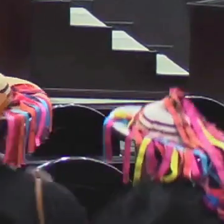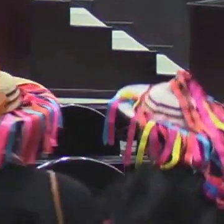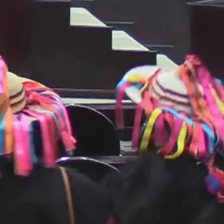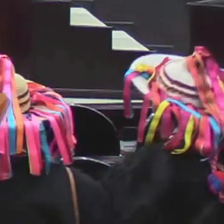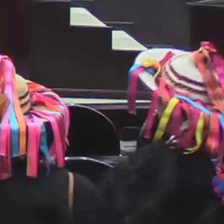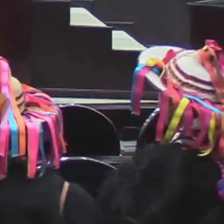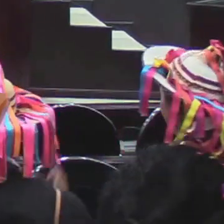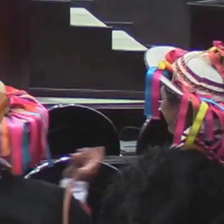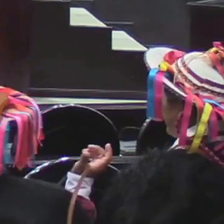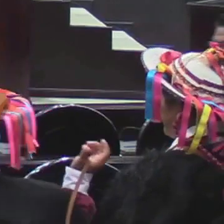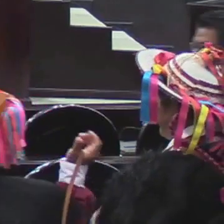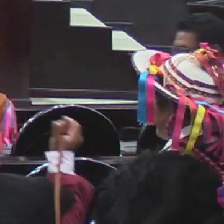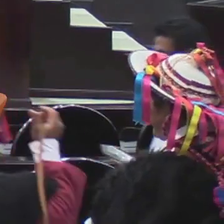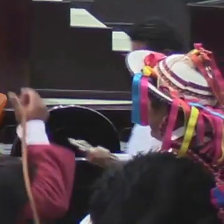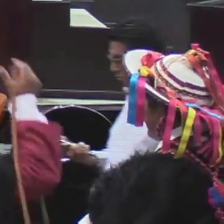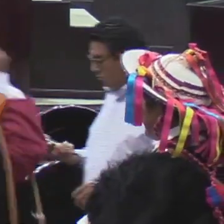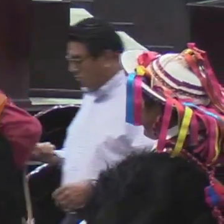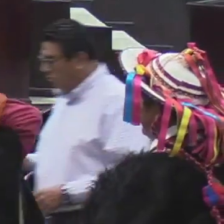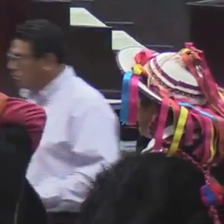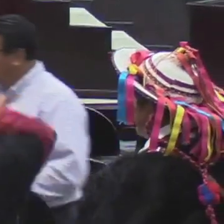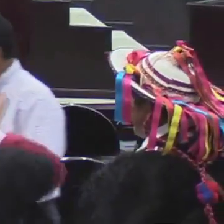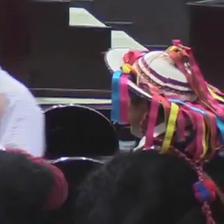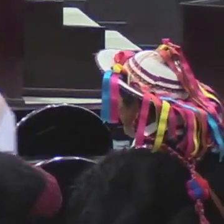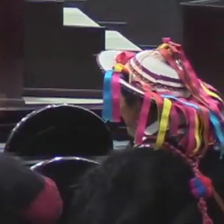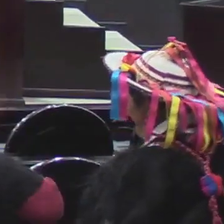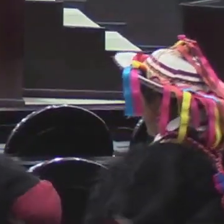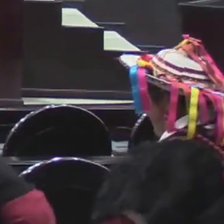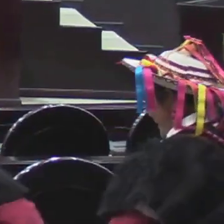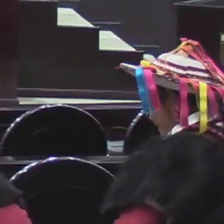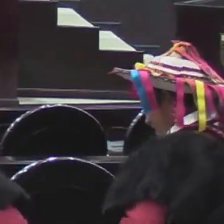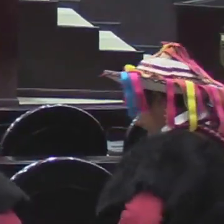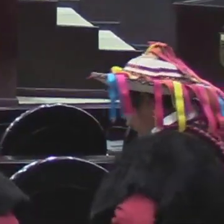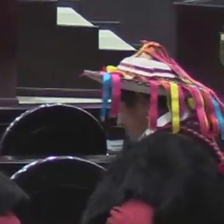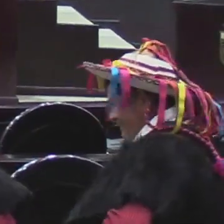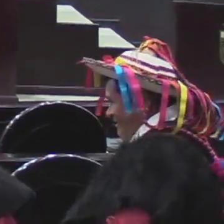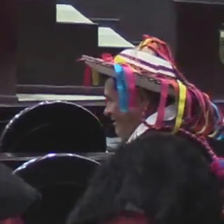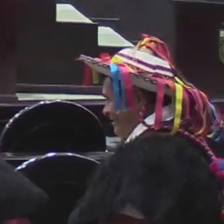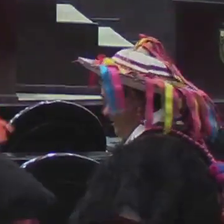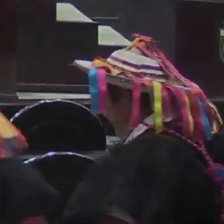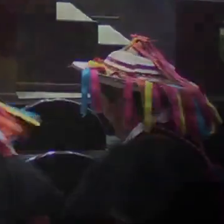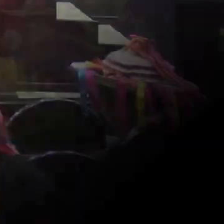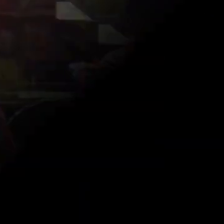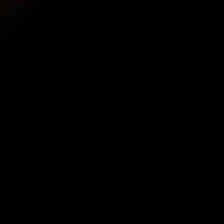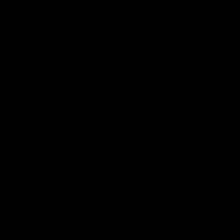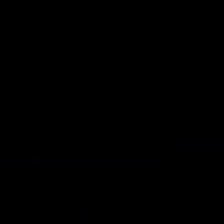día martes 19 de diciembre de 2023 a las 12 horas.